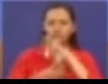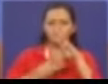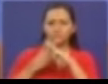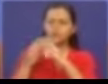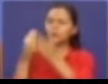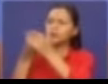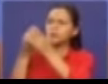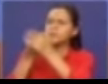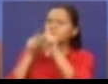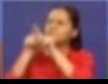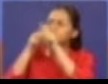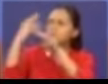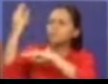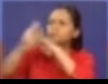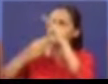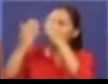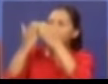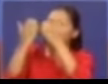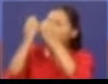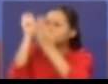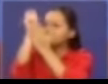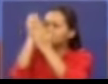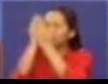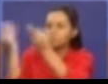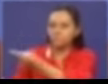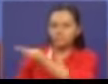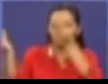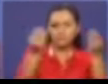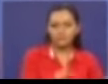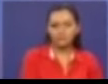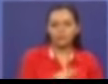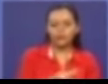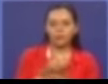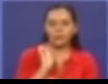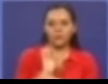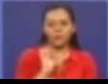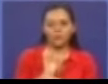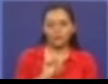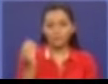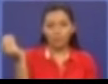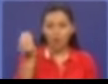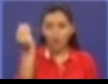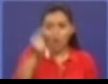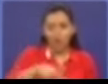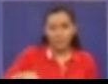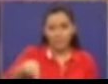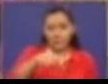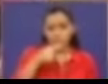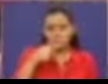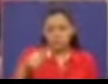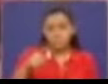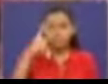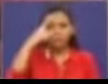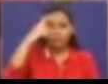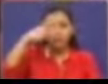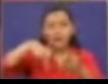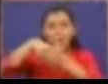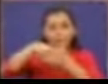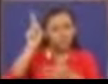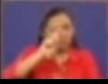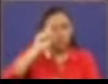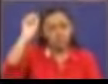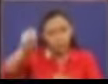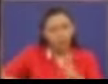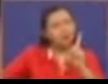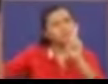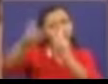del mundo, compañeros. Jóvenes queridos, jamás permitan que le pongan límites a sus sueños. Podemos lograr lo que